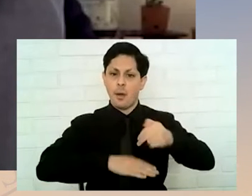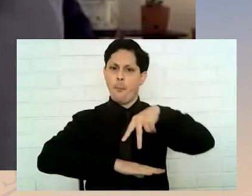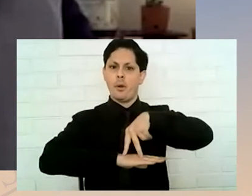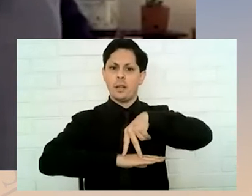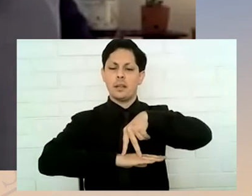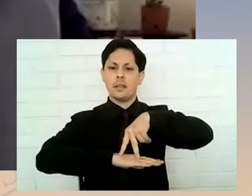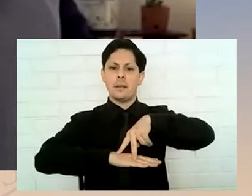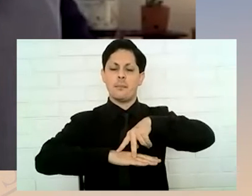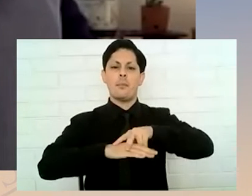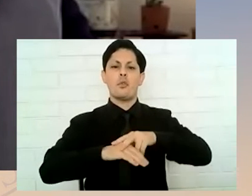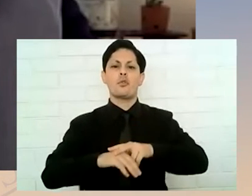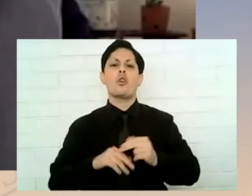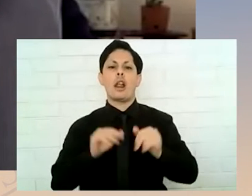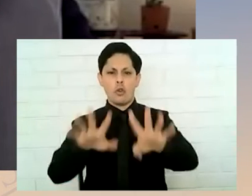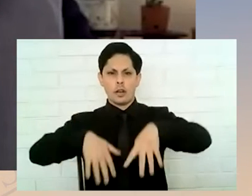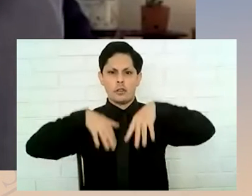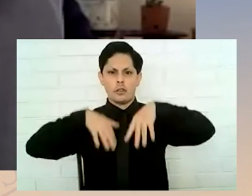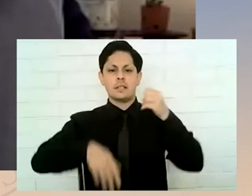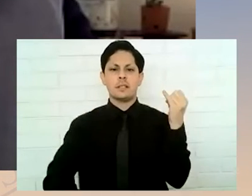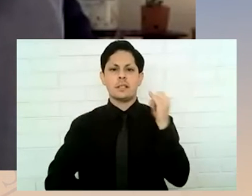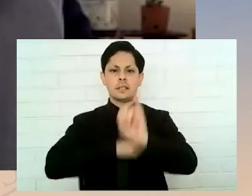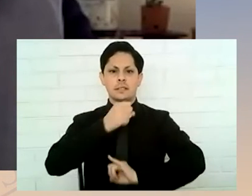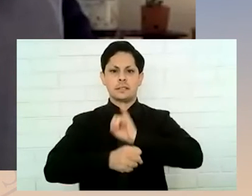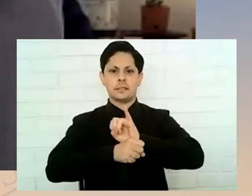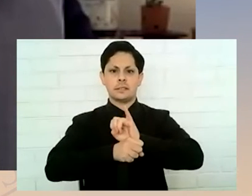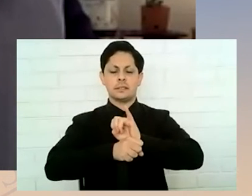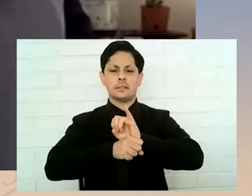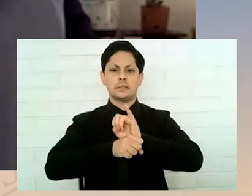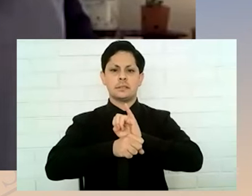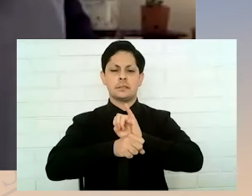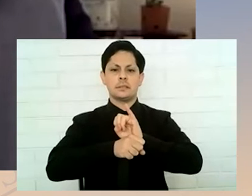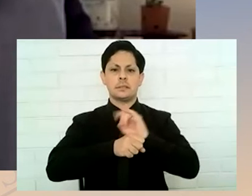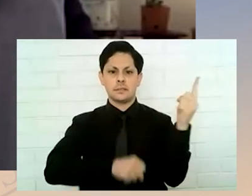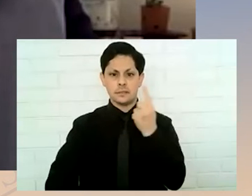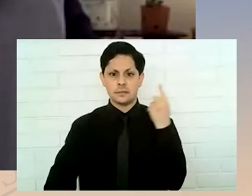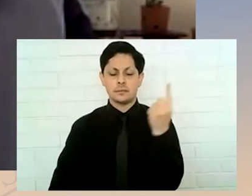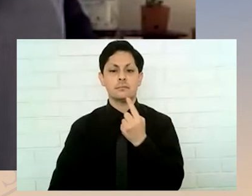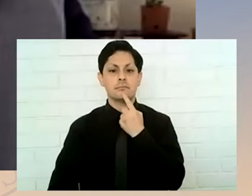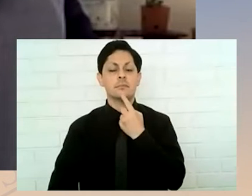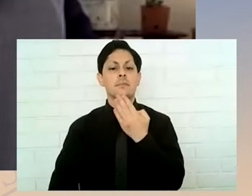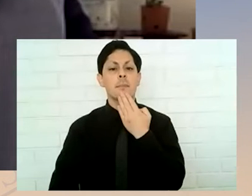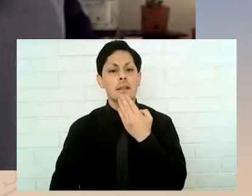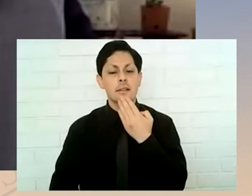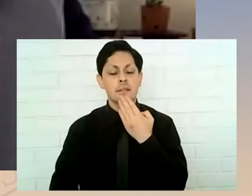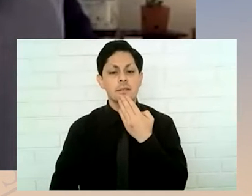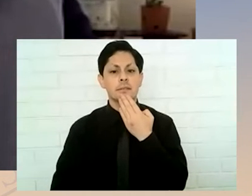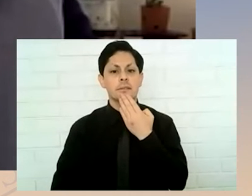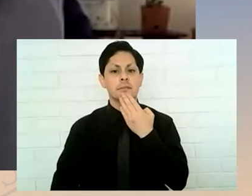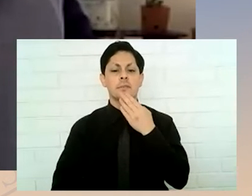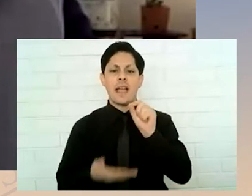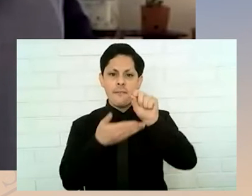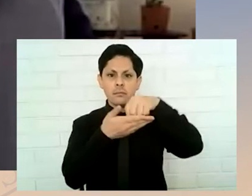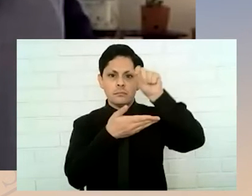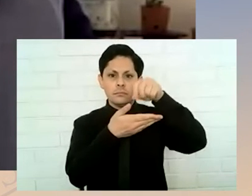conferencias nacionales e internacionales, además de mantener contribuciones en comités evaluadores